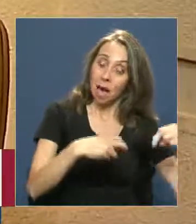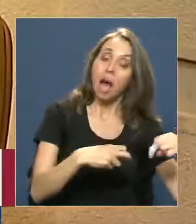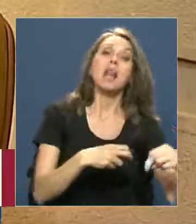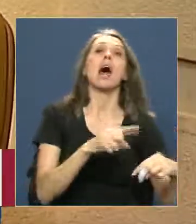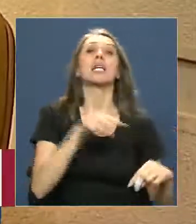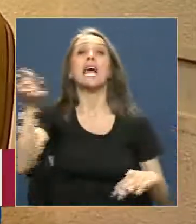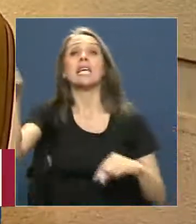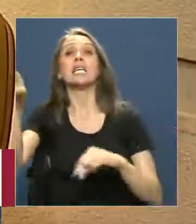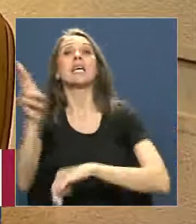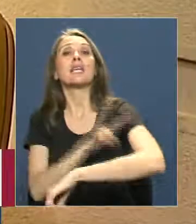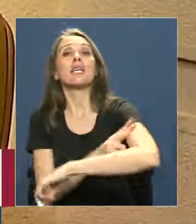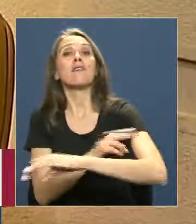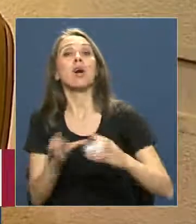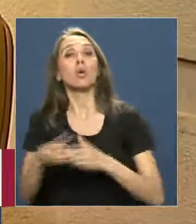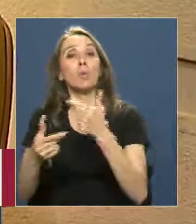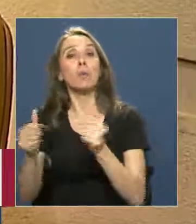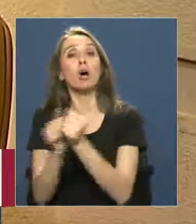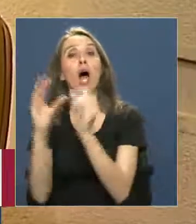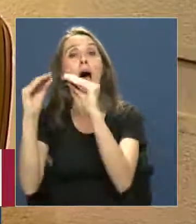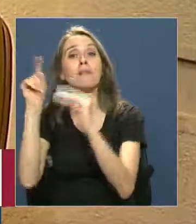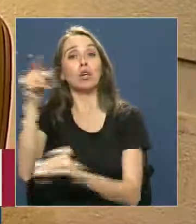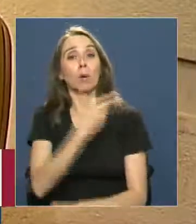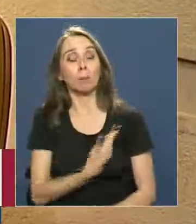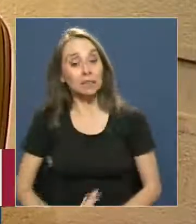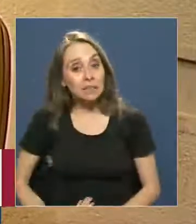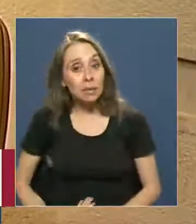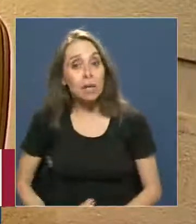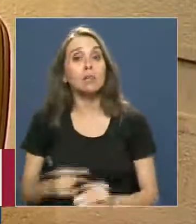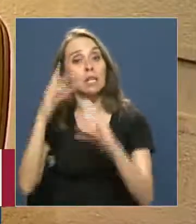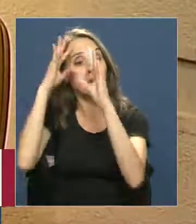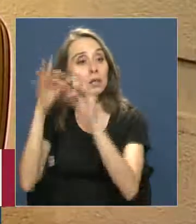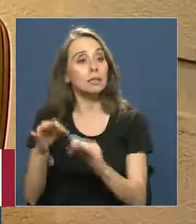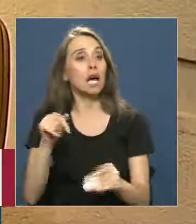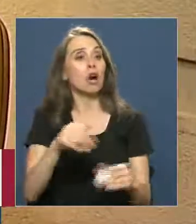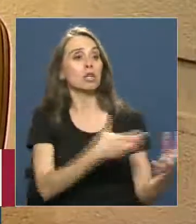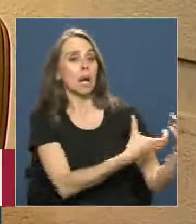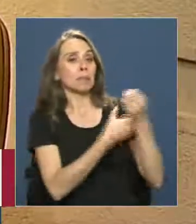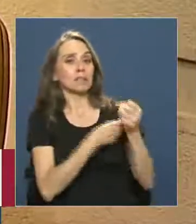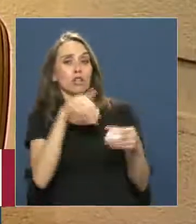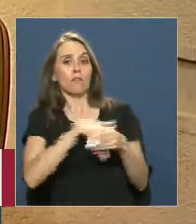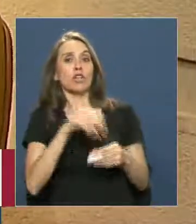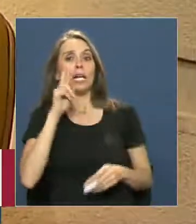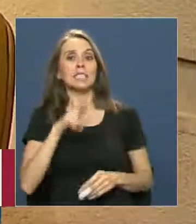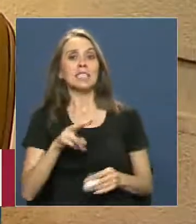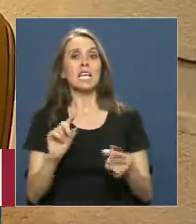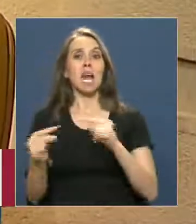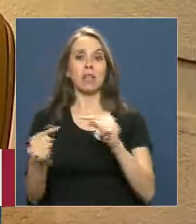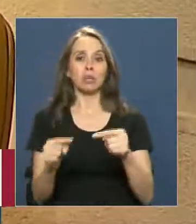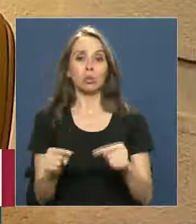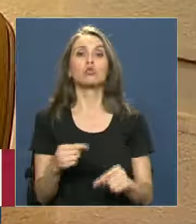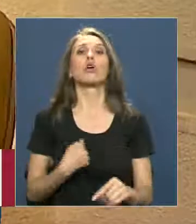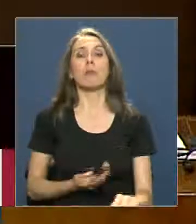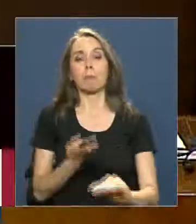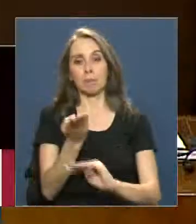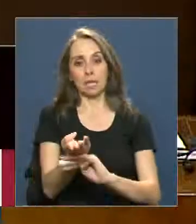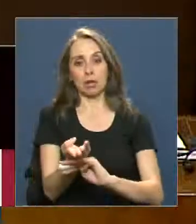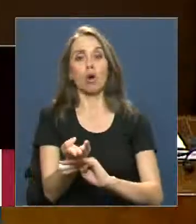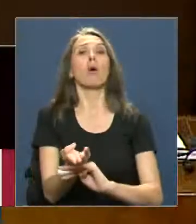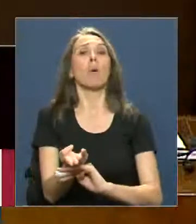diputada Giovanna Pérez y también la situación de este proyecto de ley que hoy día se está forzando a votar sin la discusión pertinente. Esa es la solicitud, presidente.